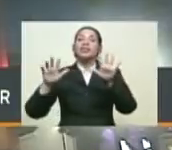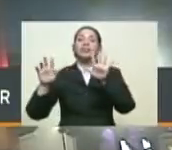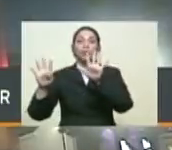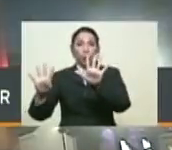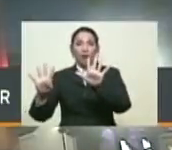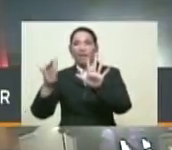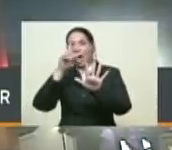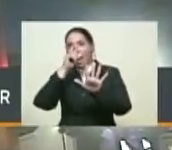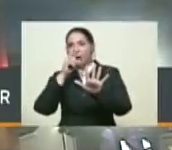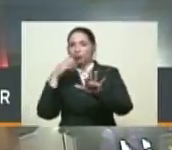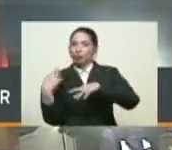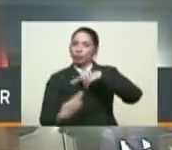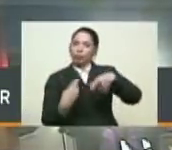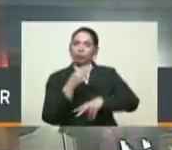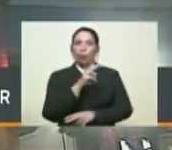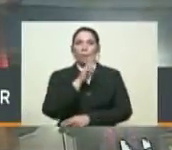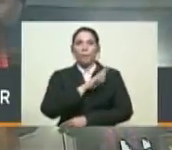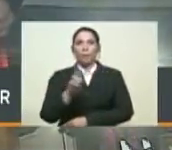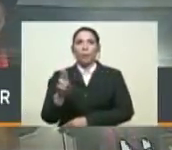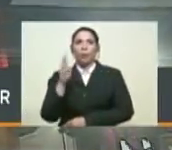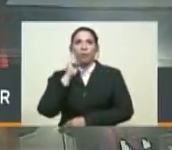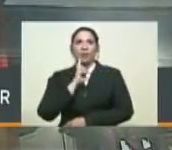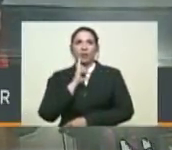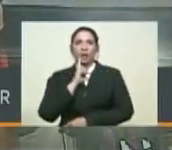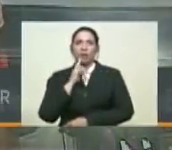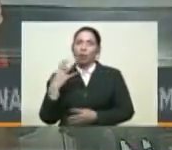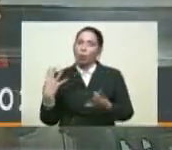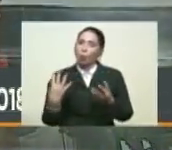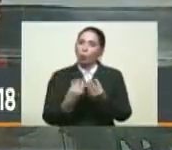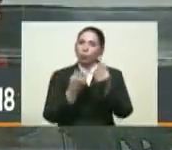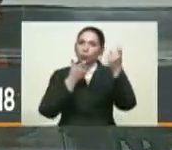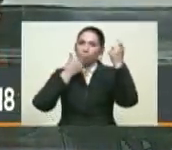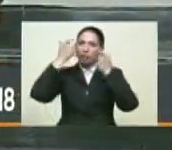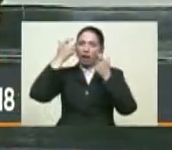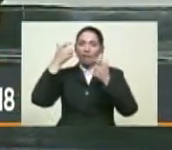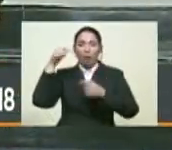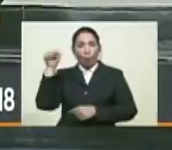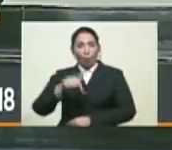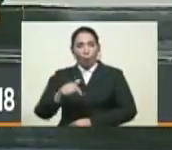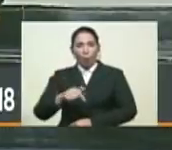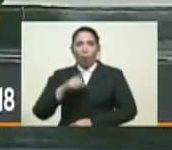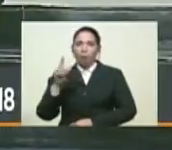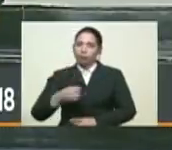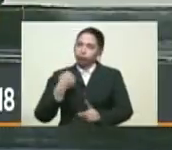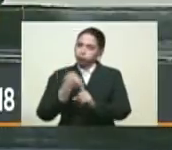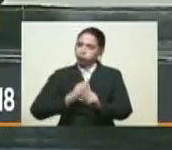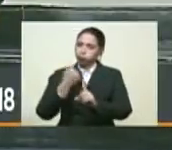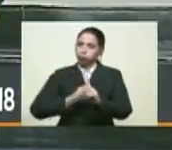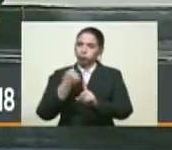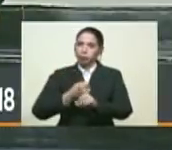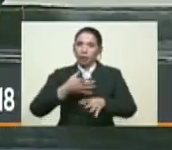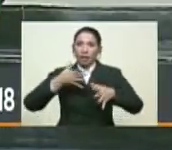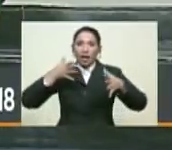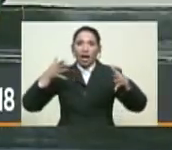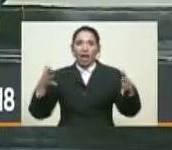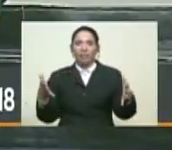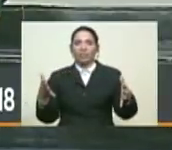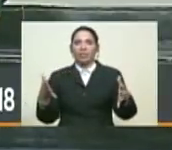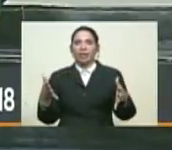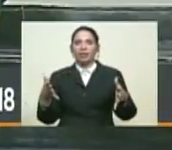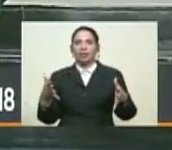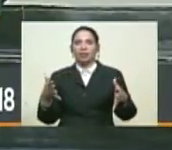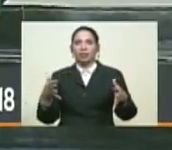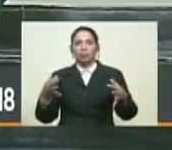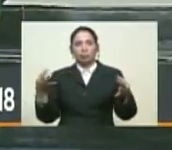bolivariana junto a nuestro comandante Chávez, y que estamos dando hoy, mucho más grande, mucho más